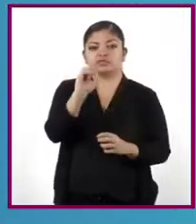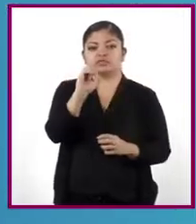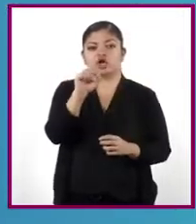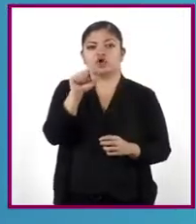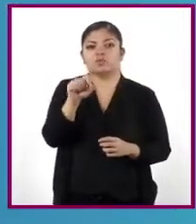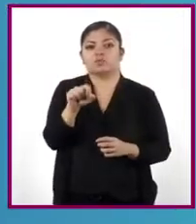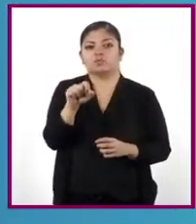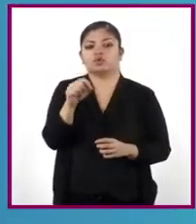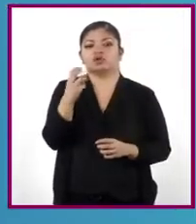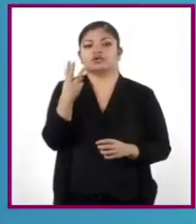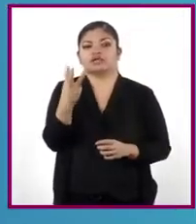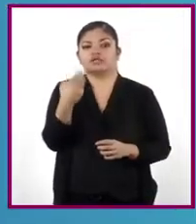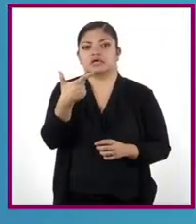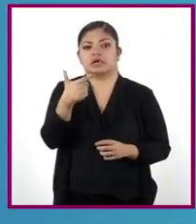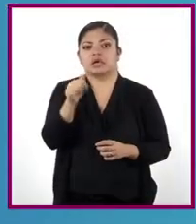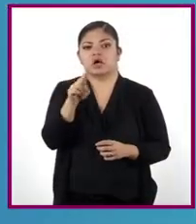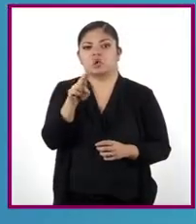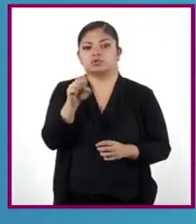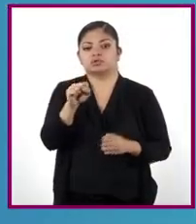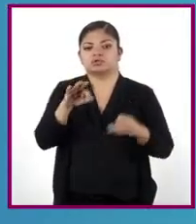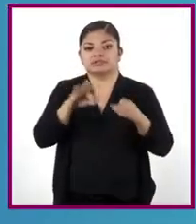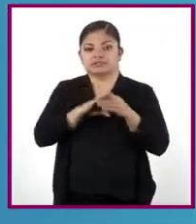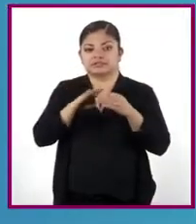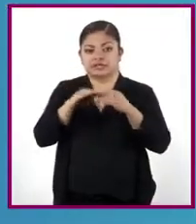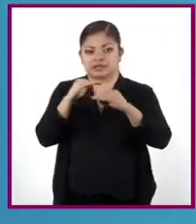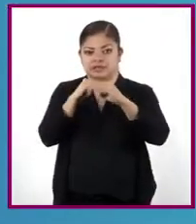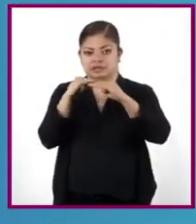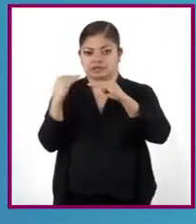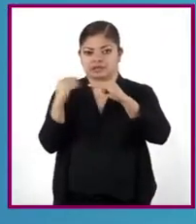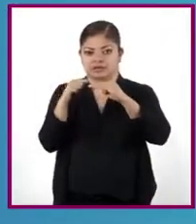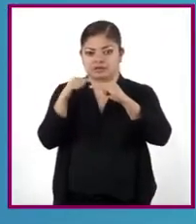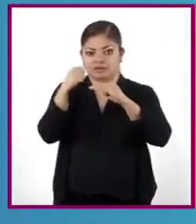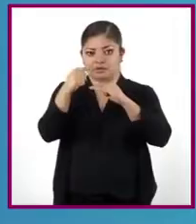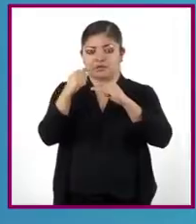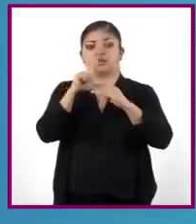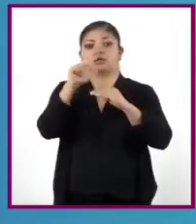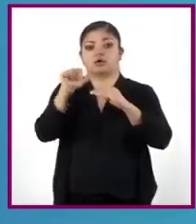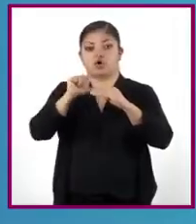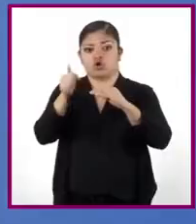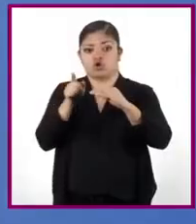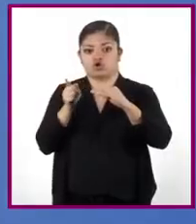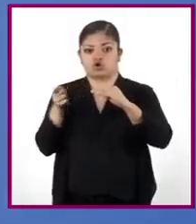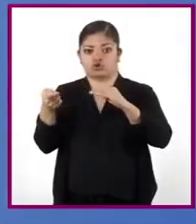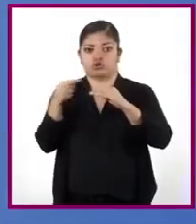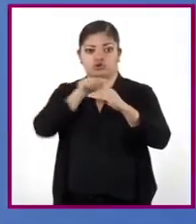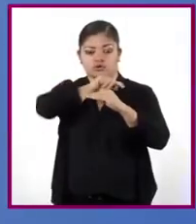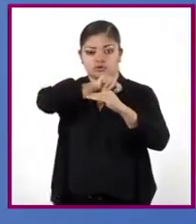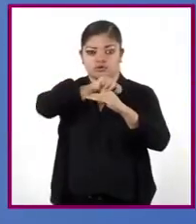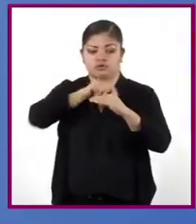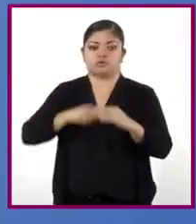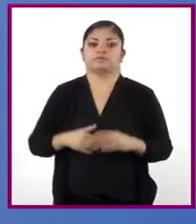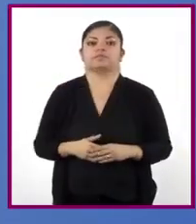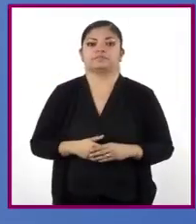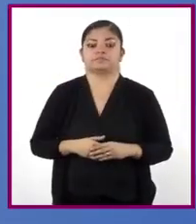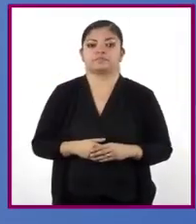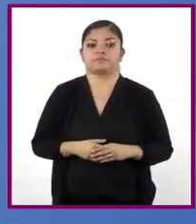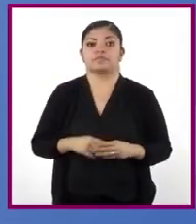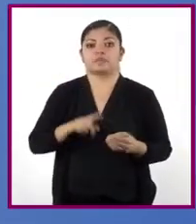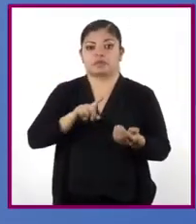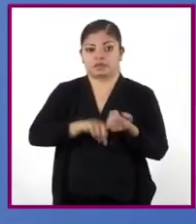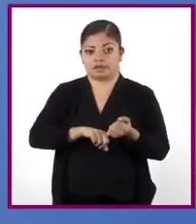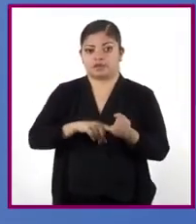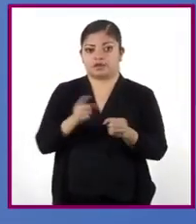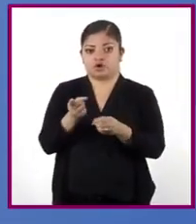0.3 Gauss cerca del ecuador y de 0.7 en las regiones polares. De vuelta a nuestra